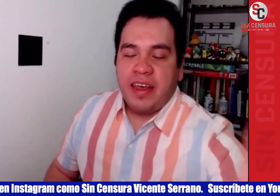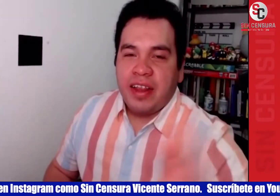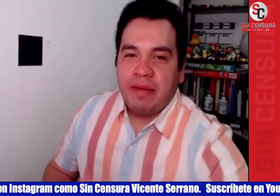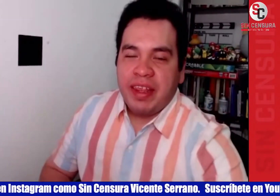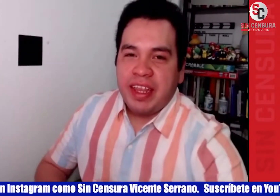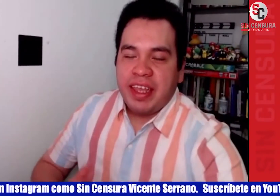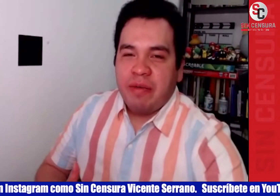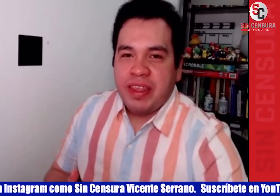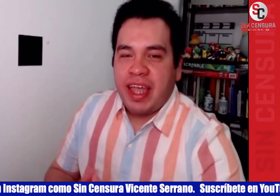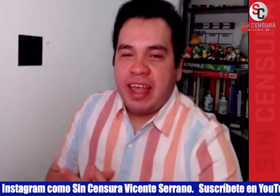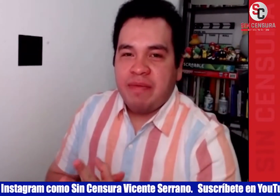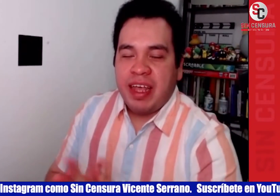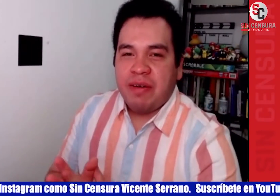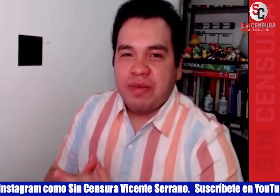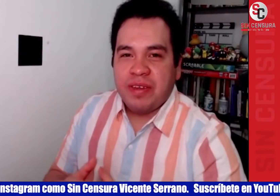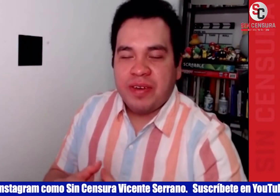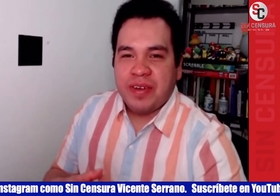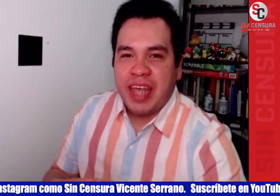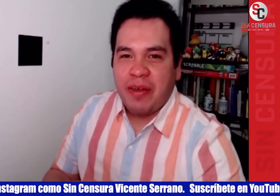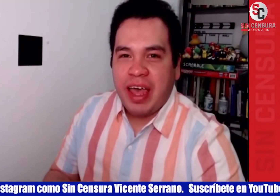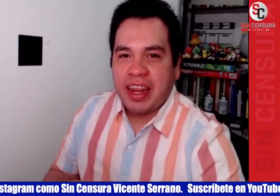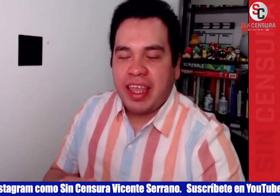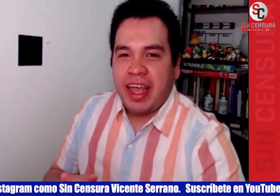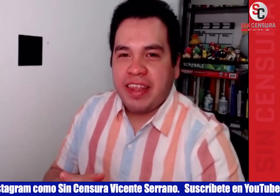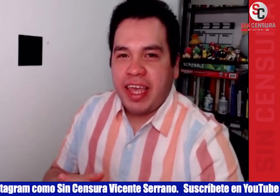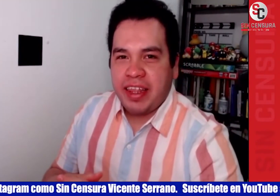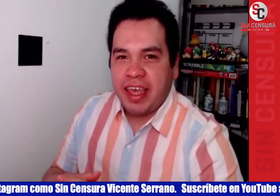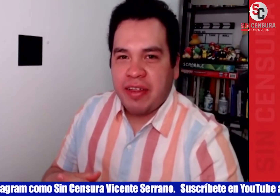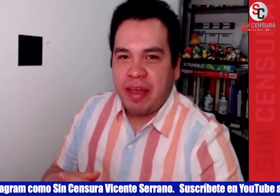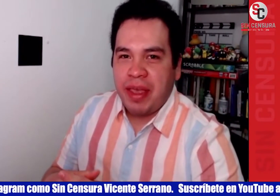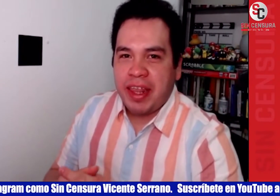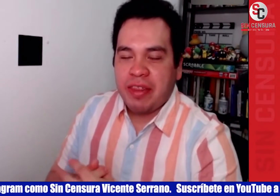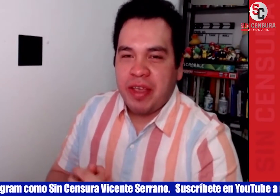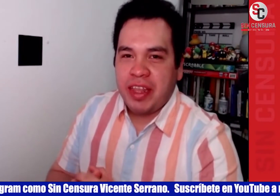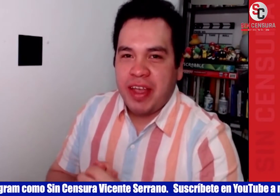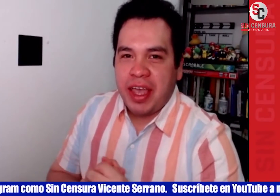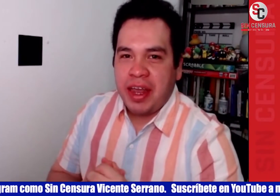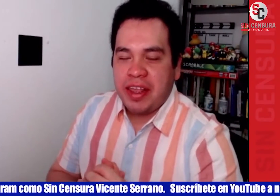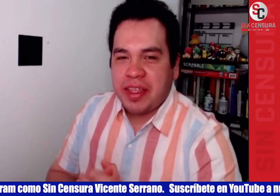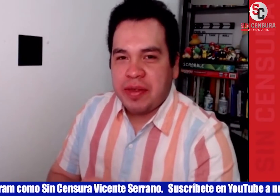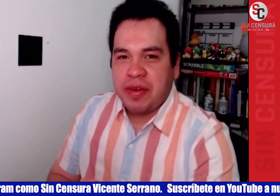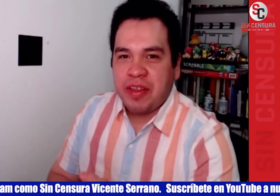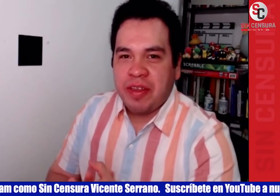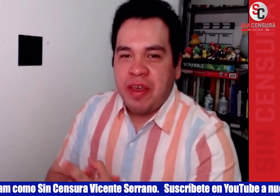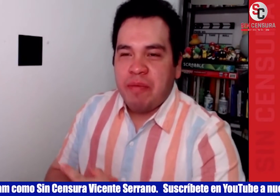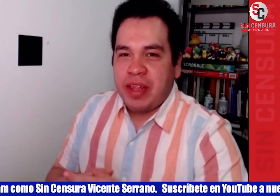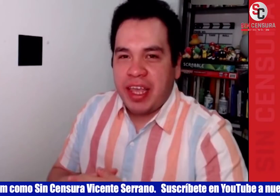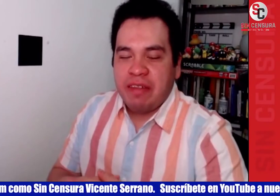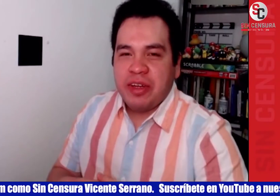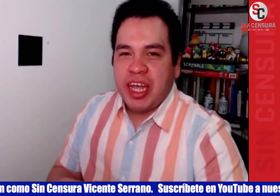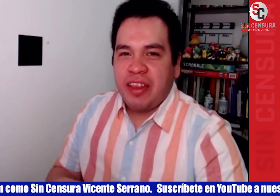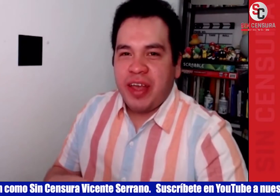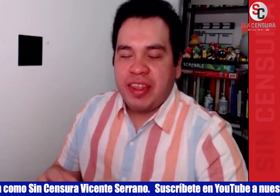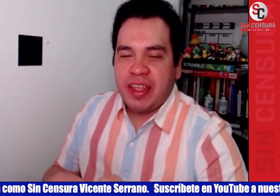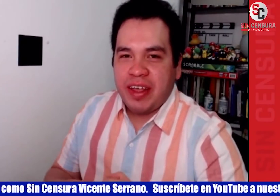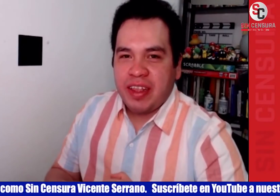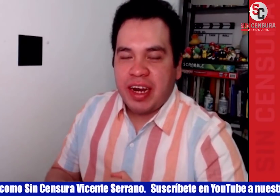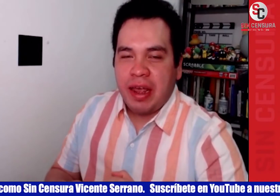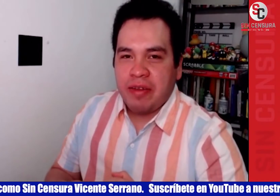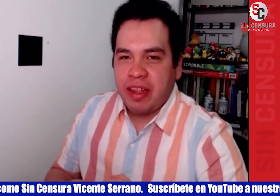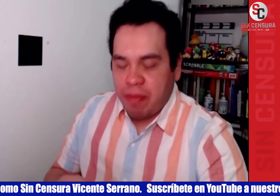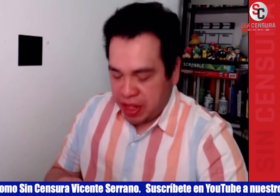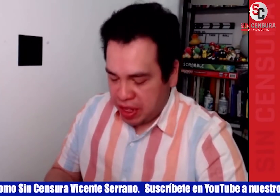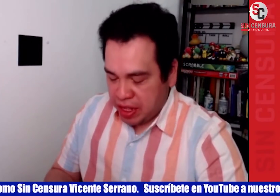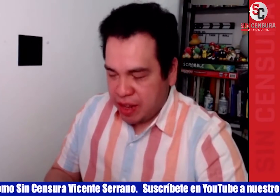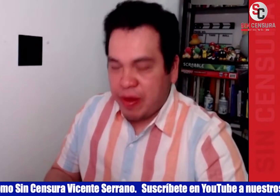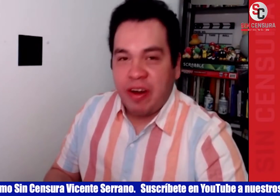¿Qué onda, Vicente? ¿Cómo estás? Me da gusto saludarte, a Ceci, a don David, a Toñito allá en Estados Unidos. Pues aquí escuchando estas declaraciones